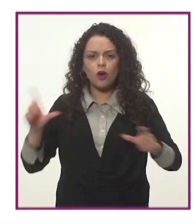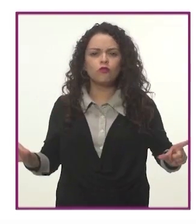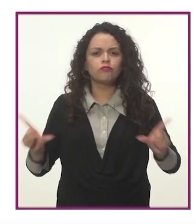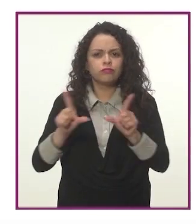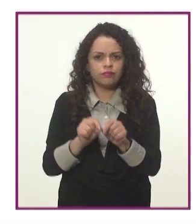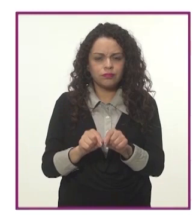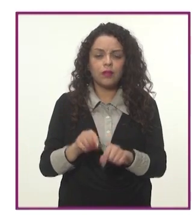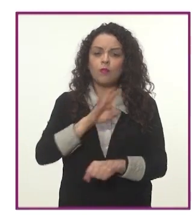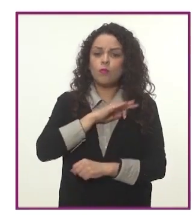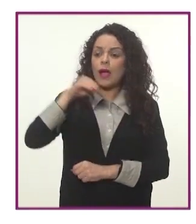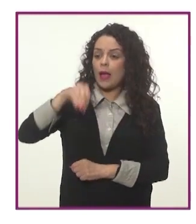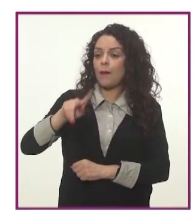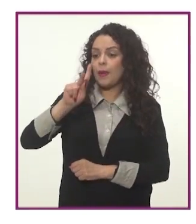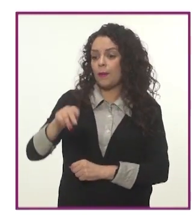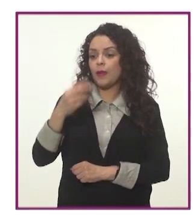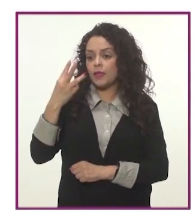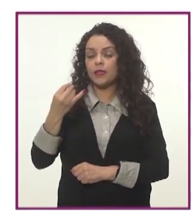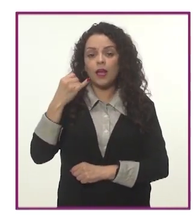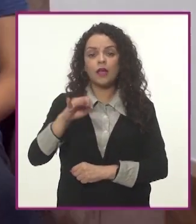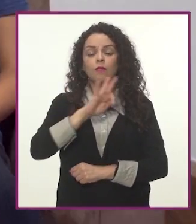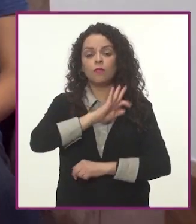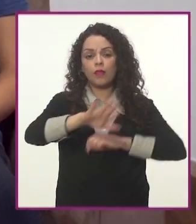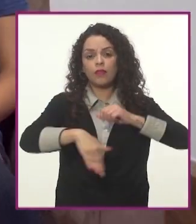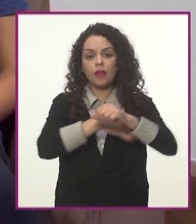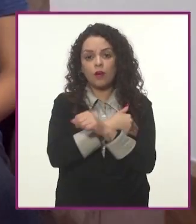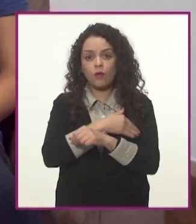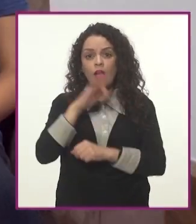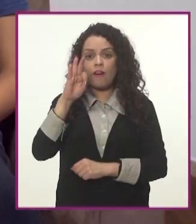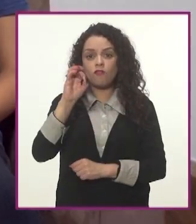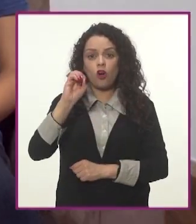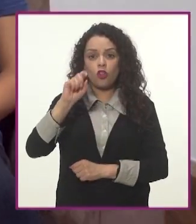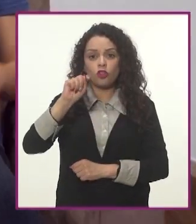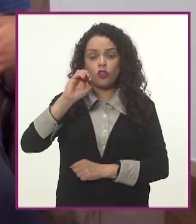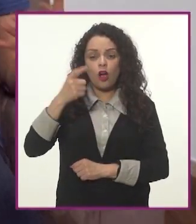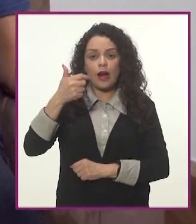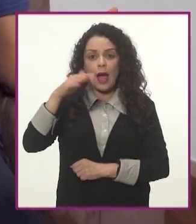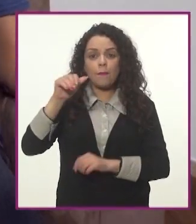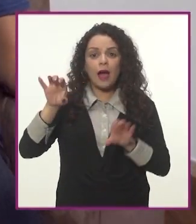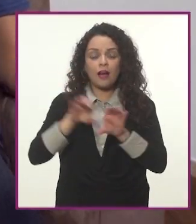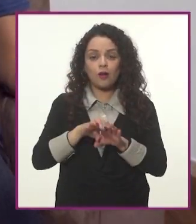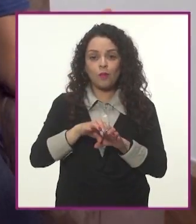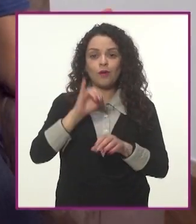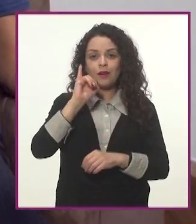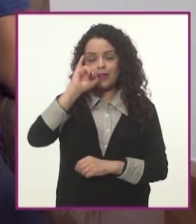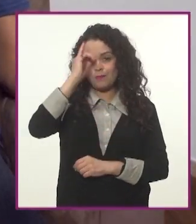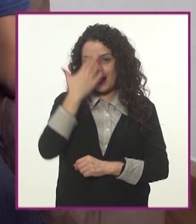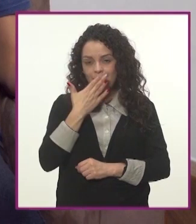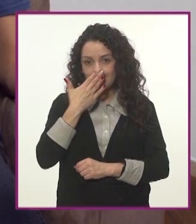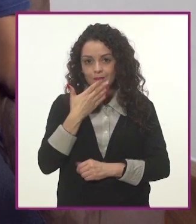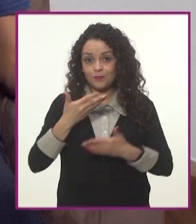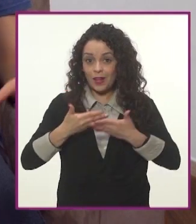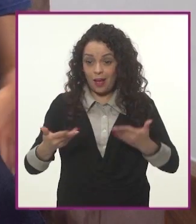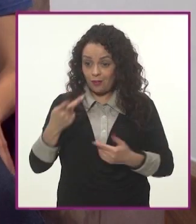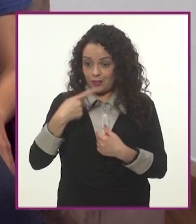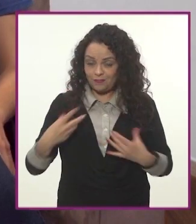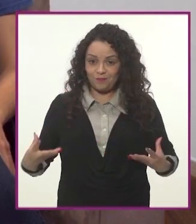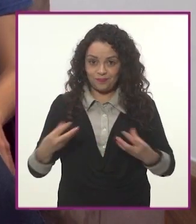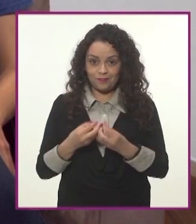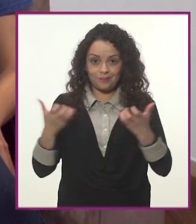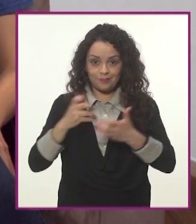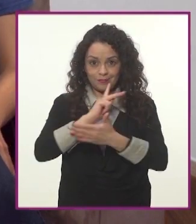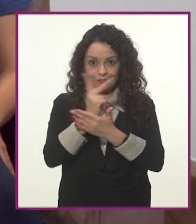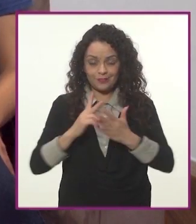MP3 y guarda fotogramas como imágenes. Y ahora sí... Haz este programa con nosotros. Participa